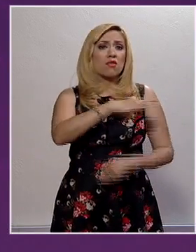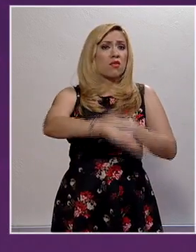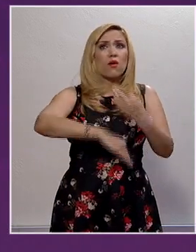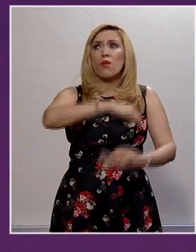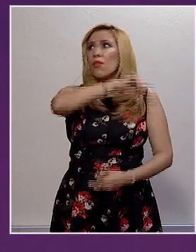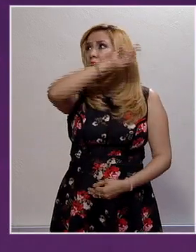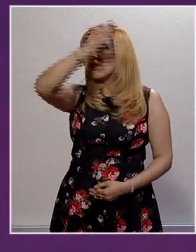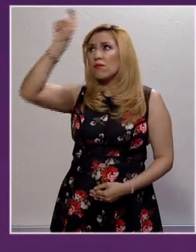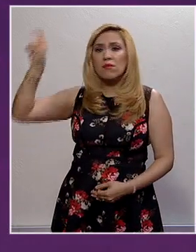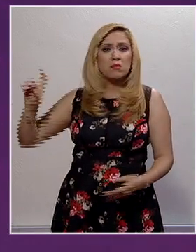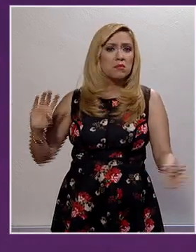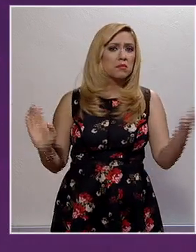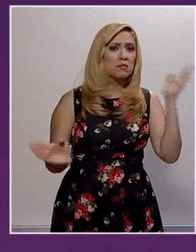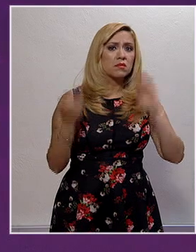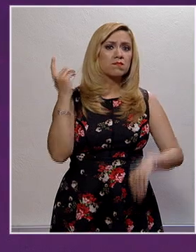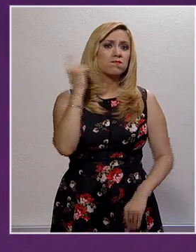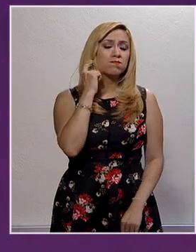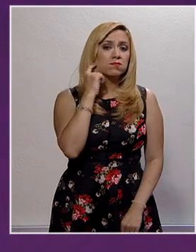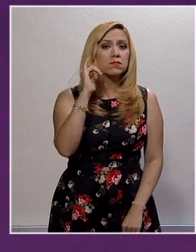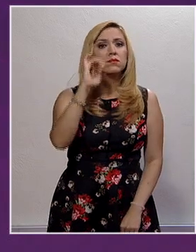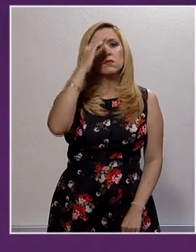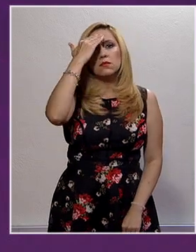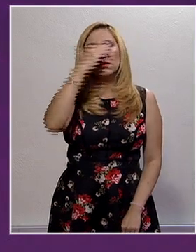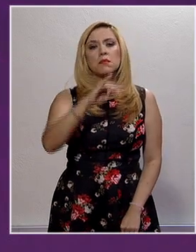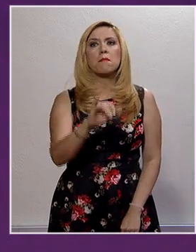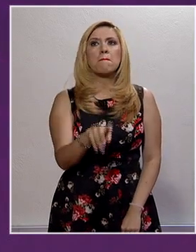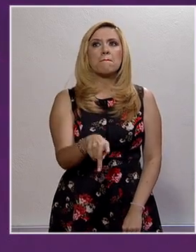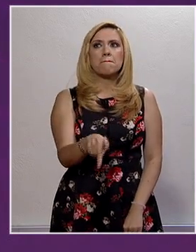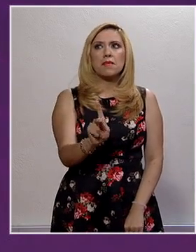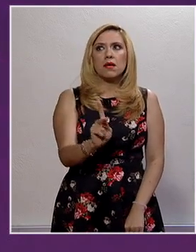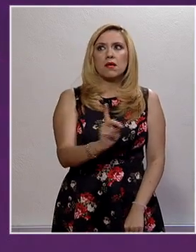partes. Entonces creo que ir